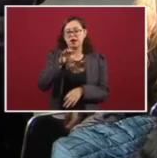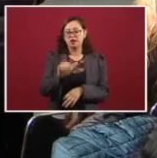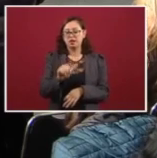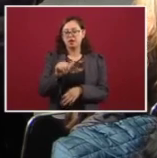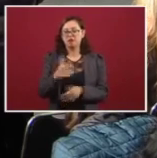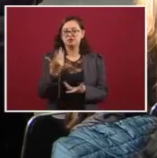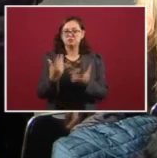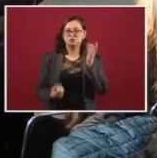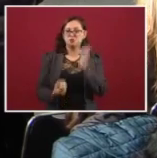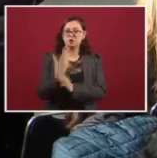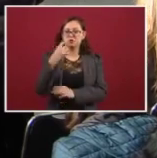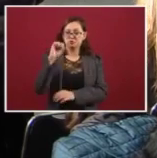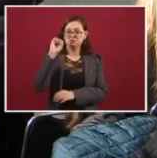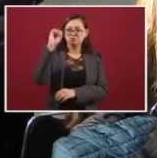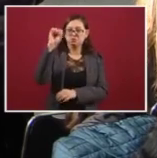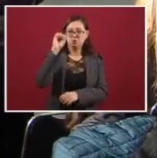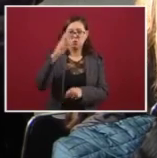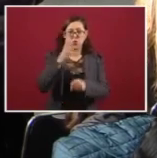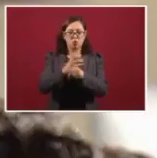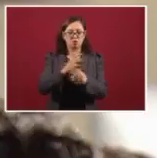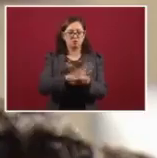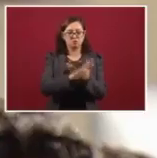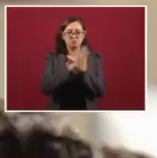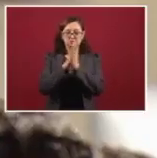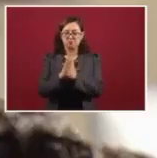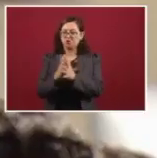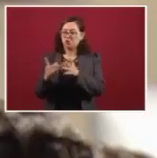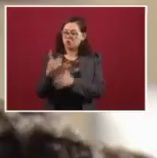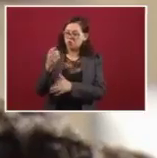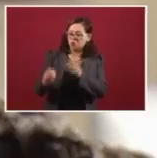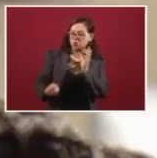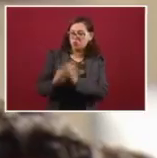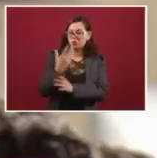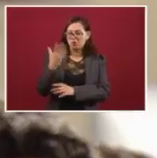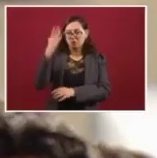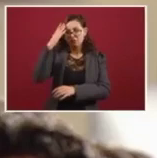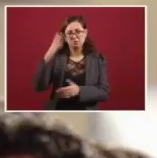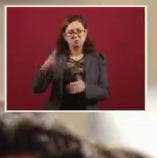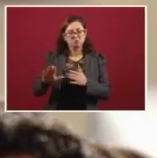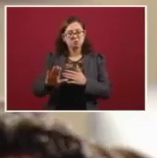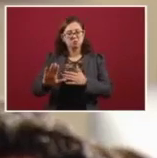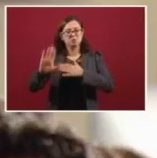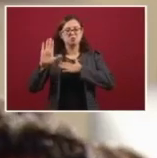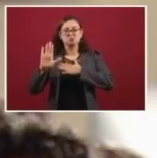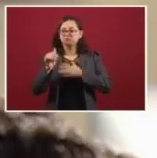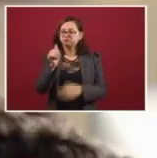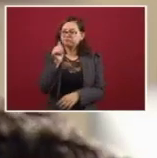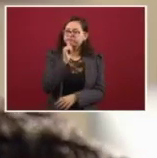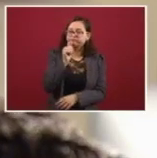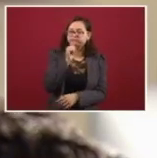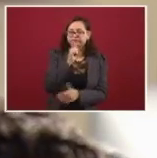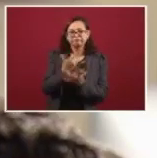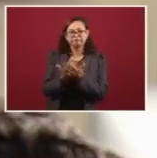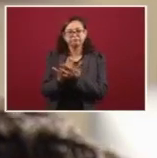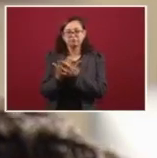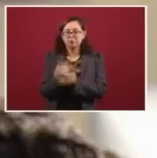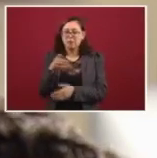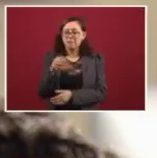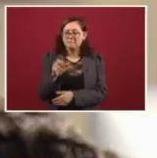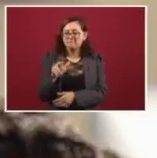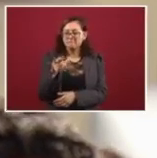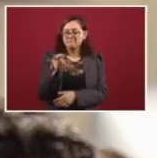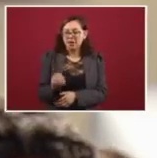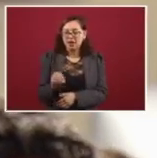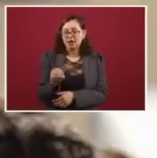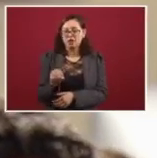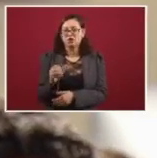4T, pues no ha ejecutado la toma de nota del nuevo líder sindical de Pemex llamado Mario Rubiciel Ros García,